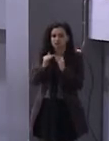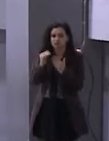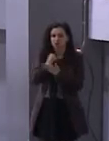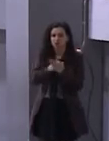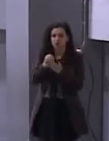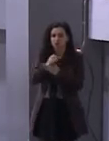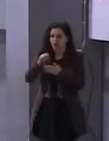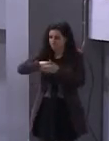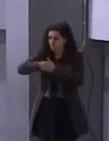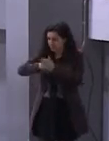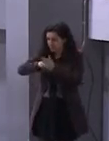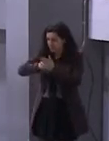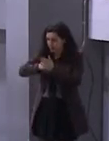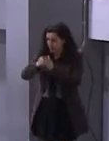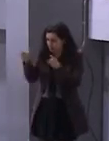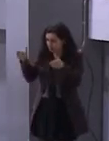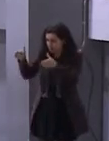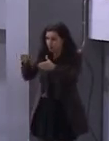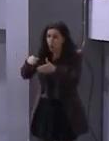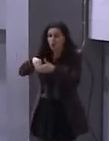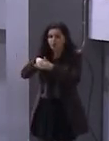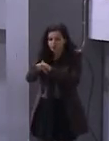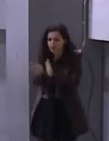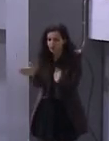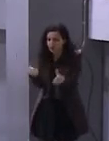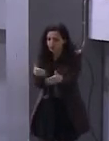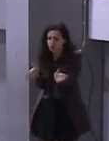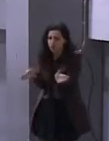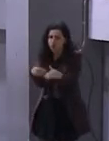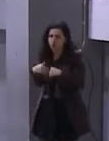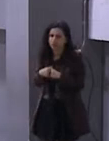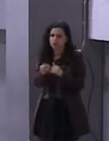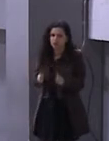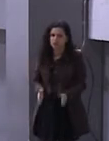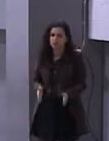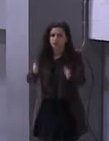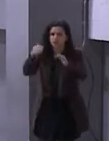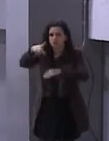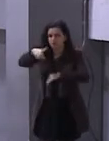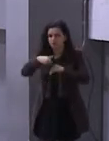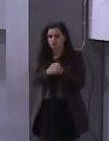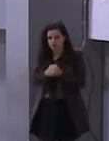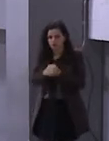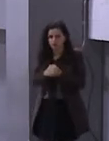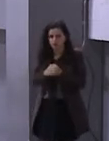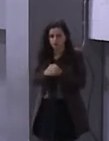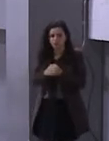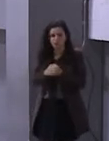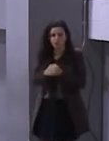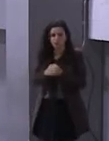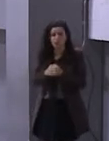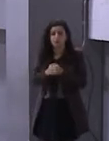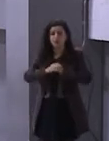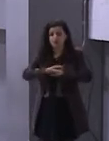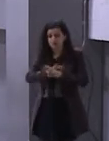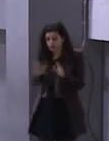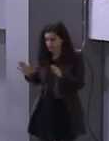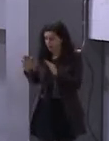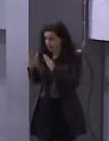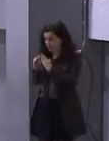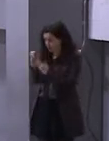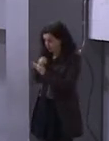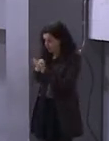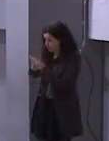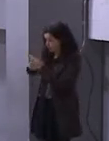que están en este momento guardadas en cajas en el edificio P. Si tenemos restaurada la casita de